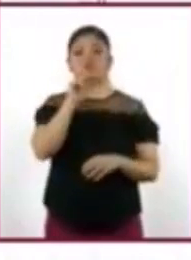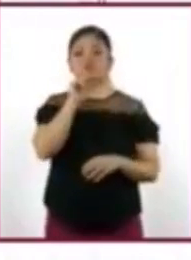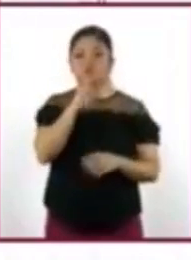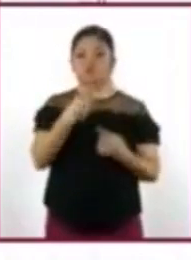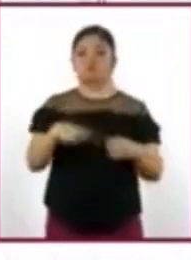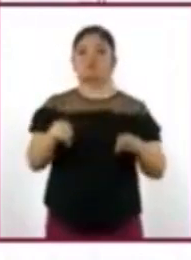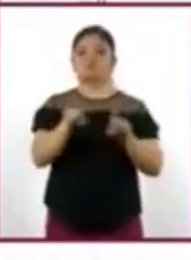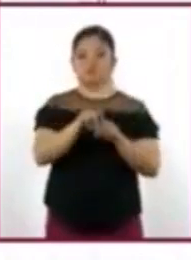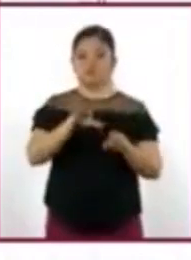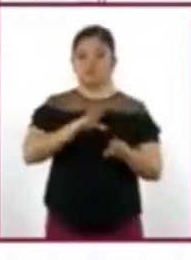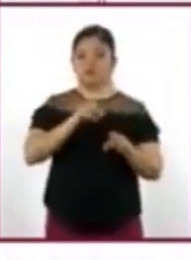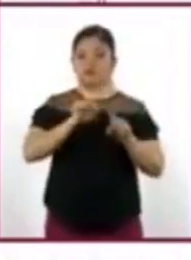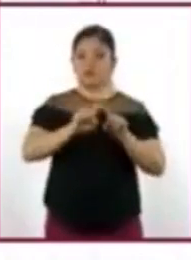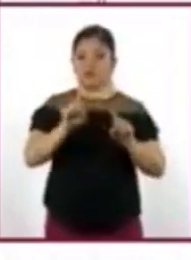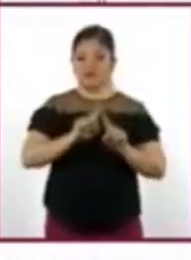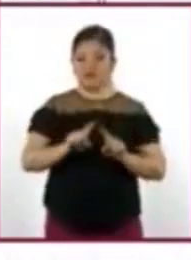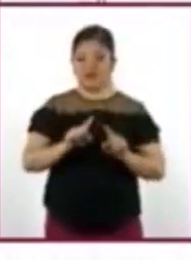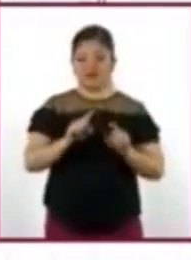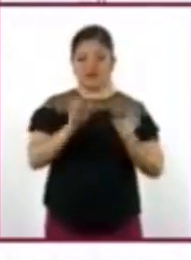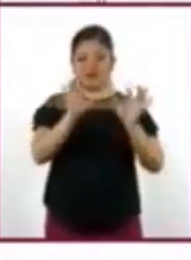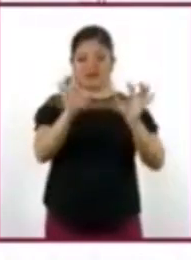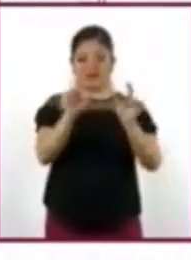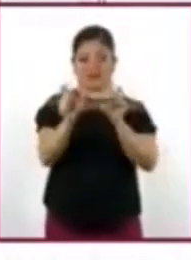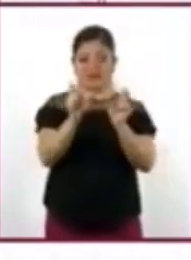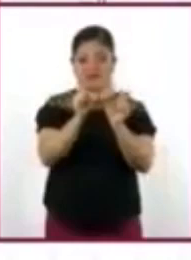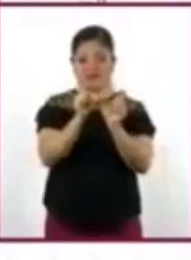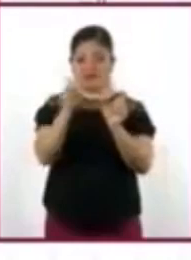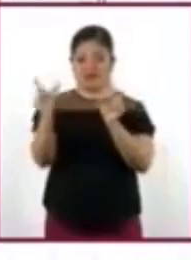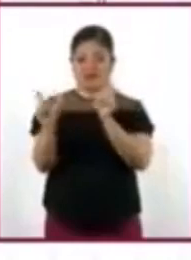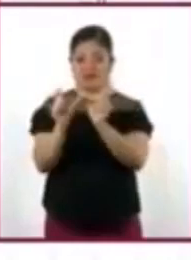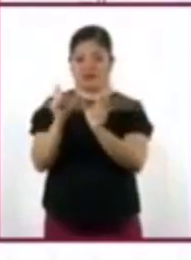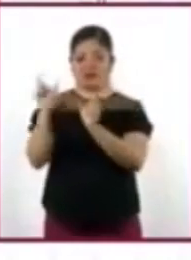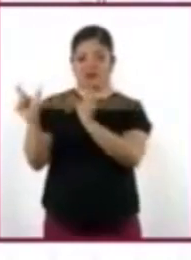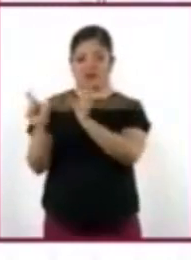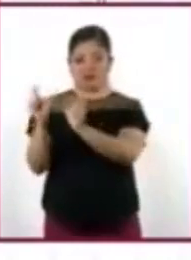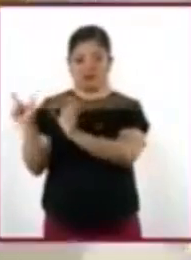a las diferencias de dos términos consecutivos.